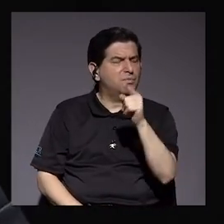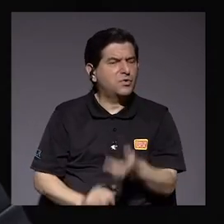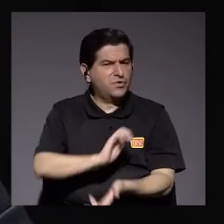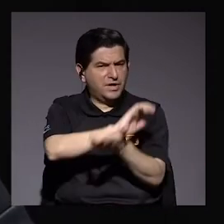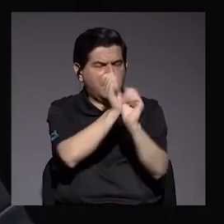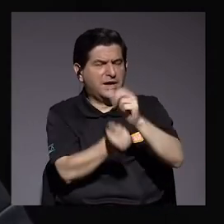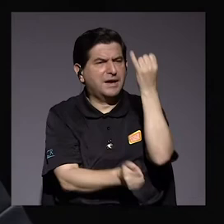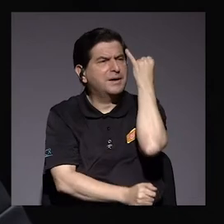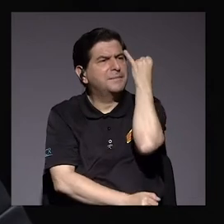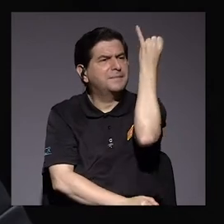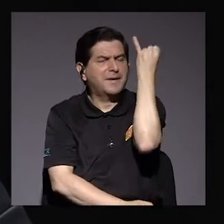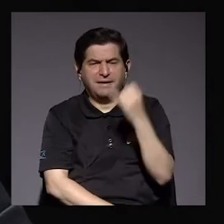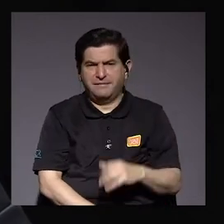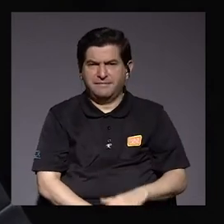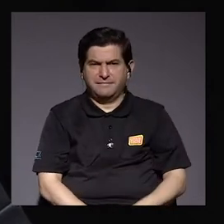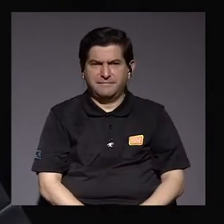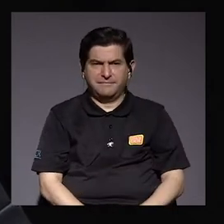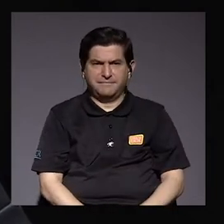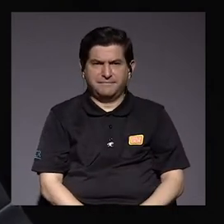dice, cambiar el chip,